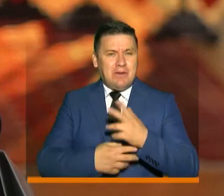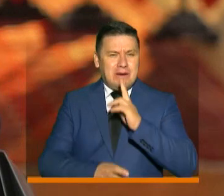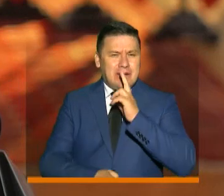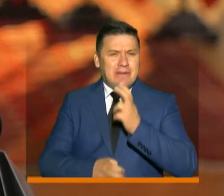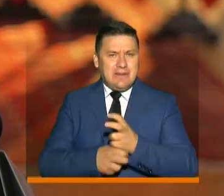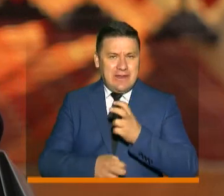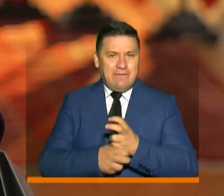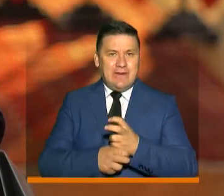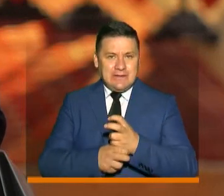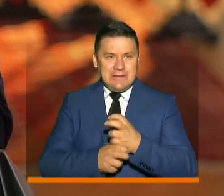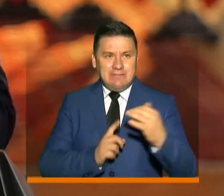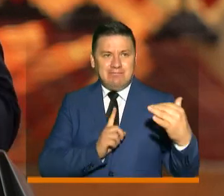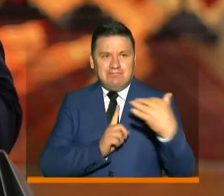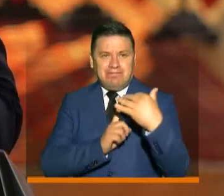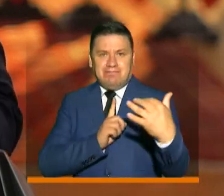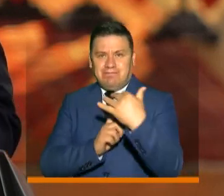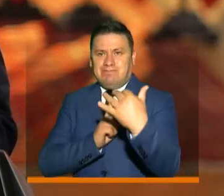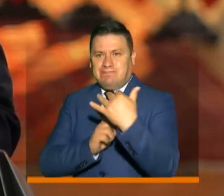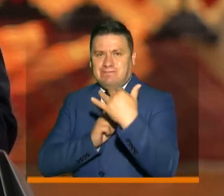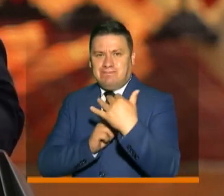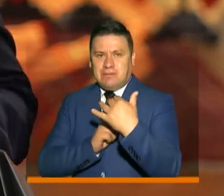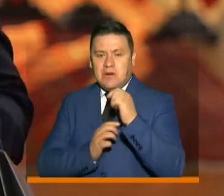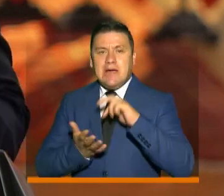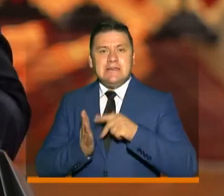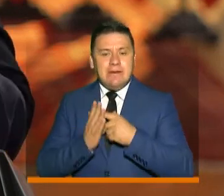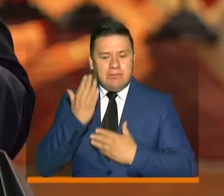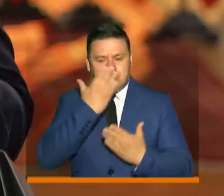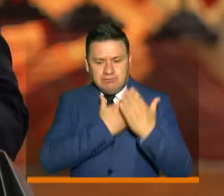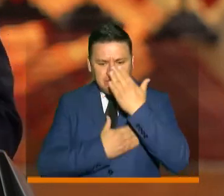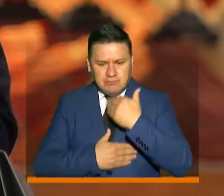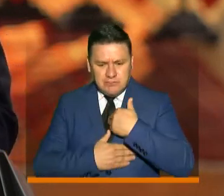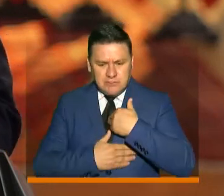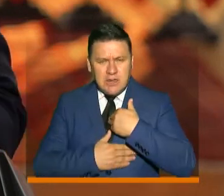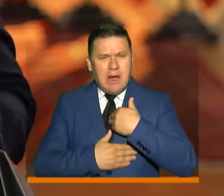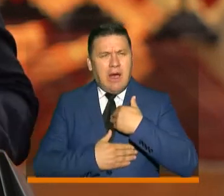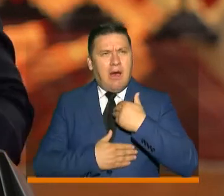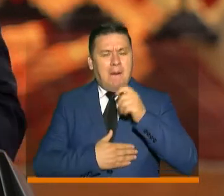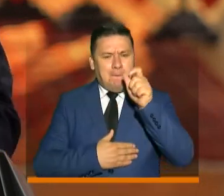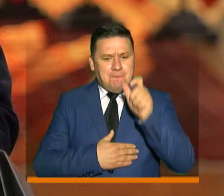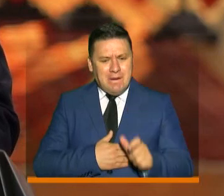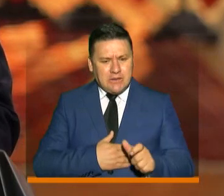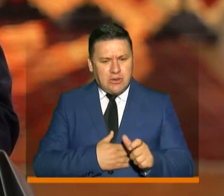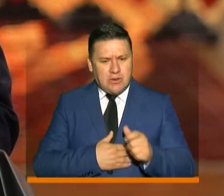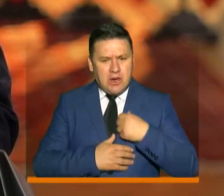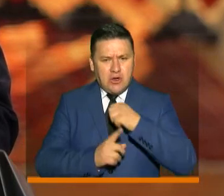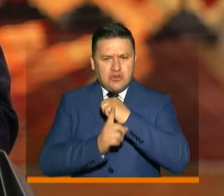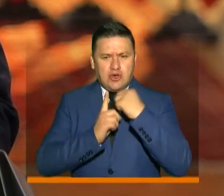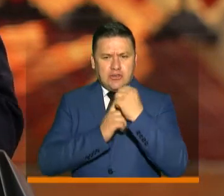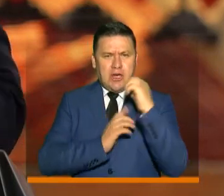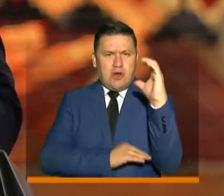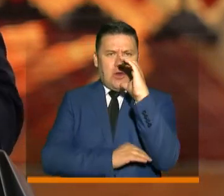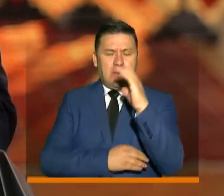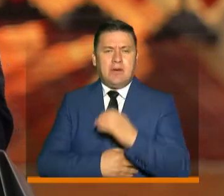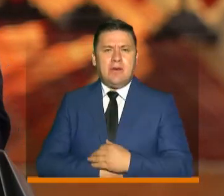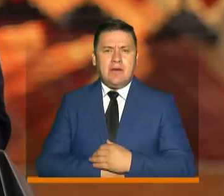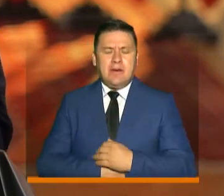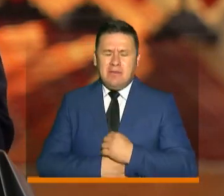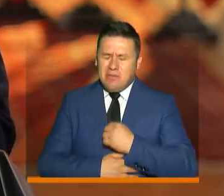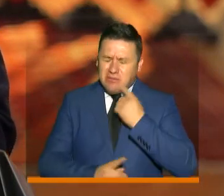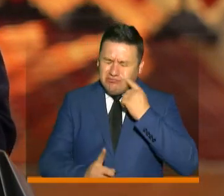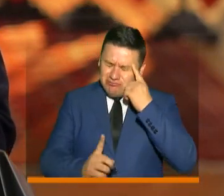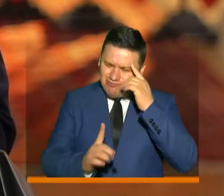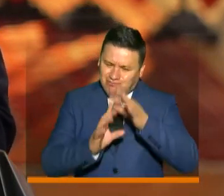de la pandemia los que nos van a poner a prueba como personas como sociedad como país pero tengo la